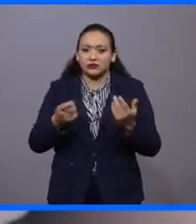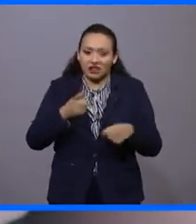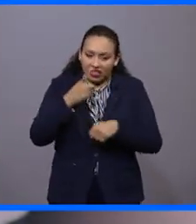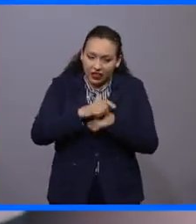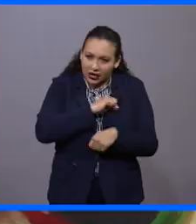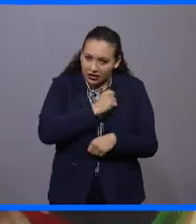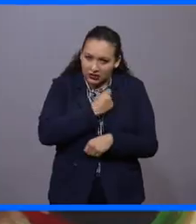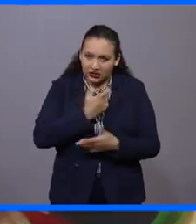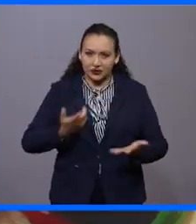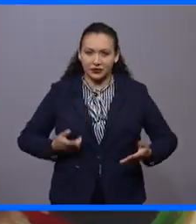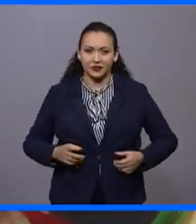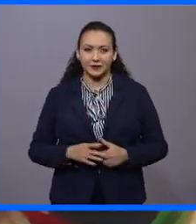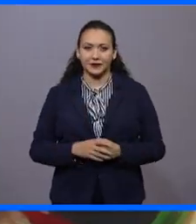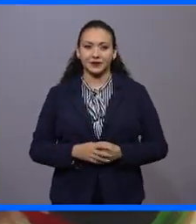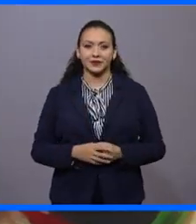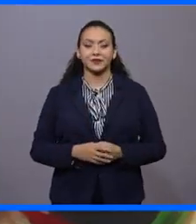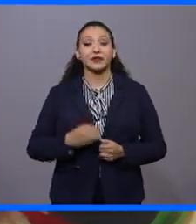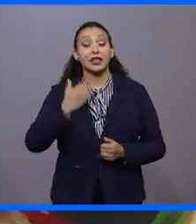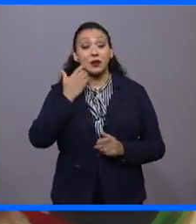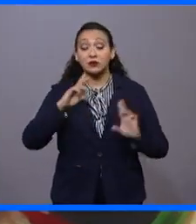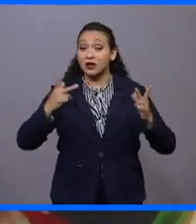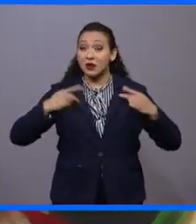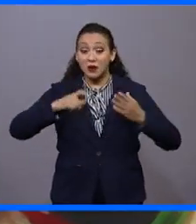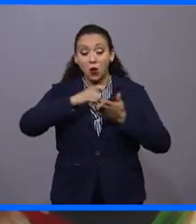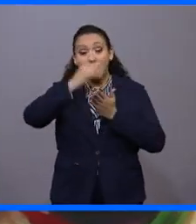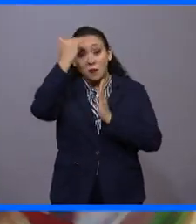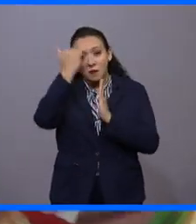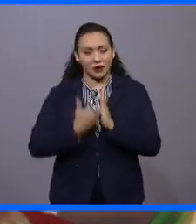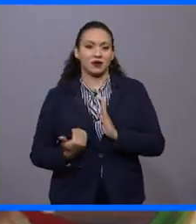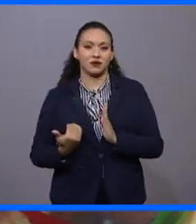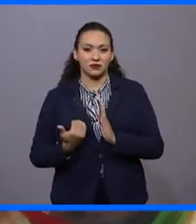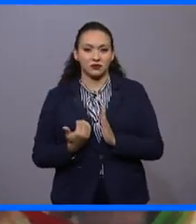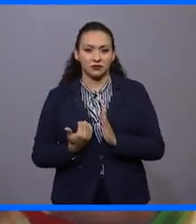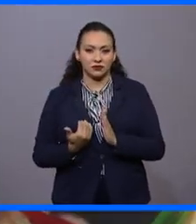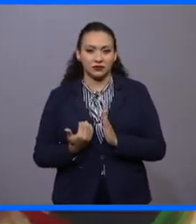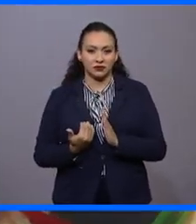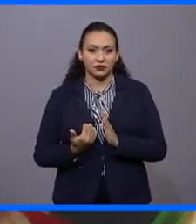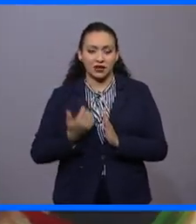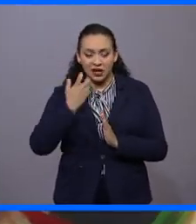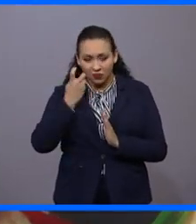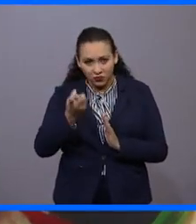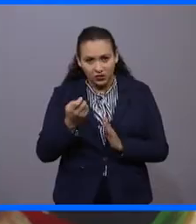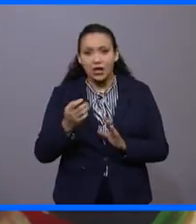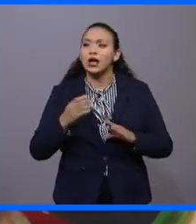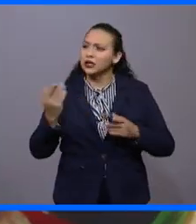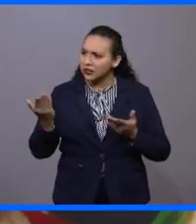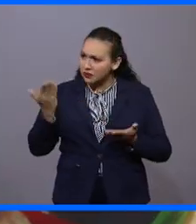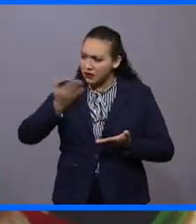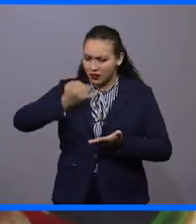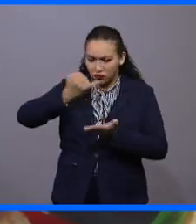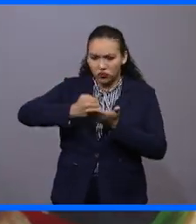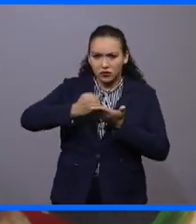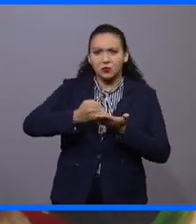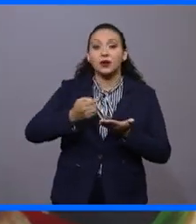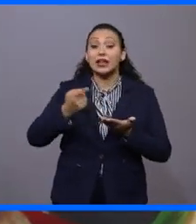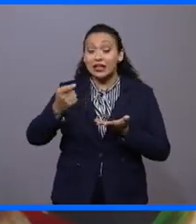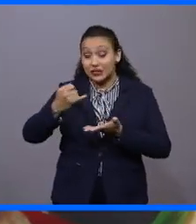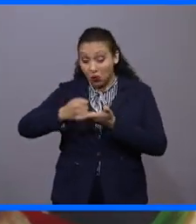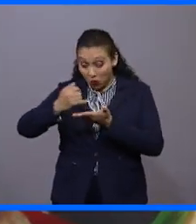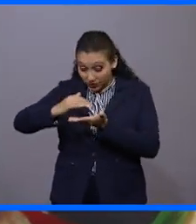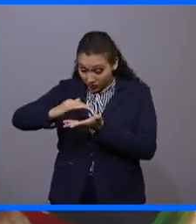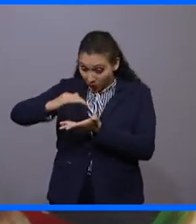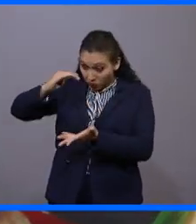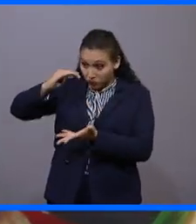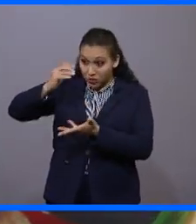de salud. Para que disminuya el consumo de todos estos productos. Queremos estos impuestos saludables, lo decimos